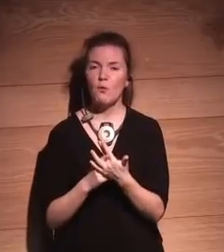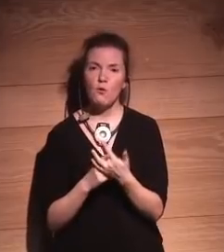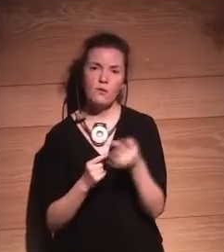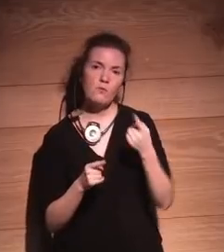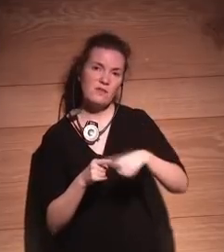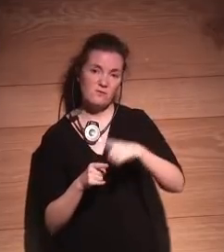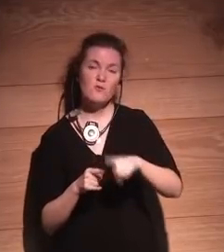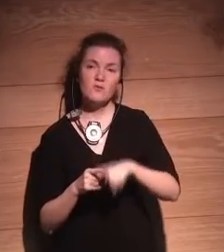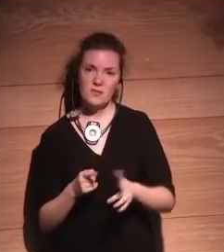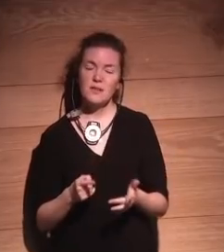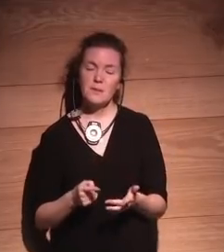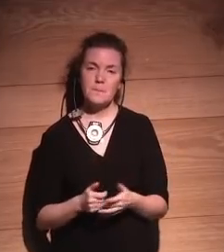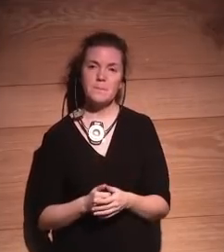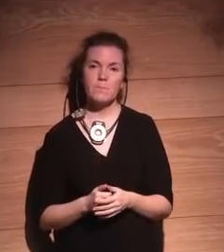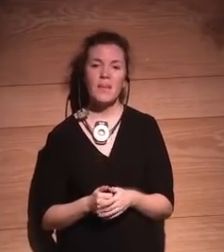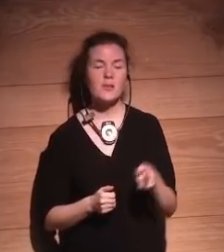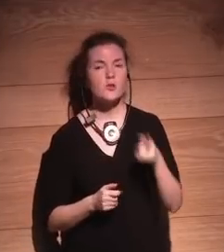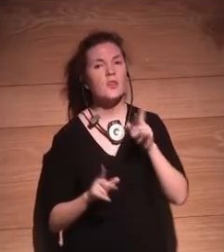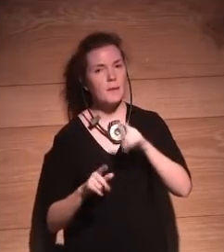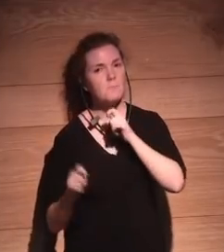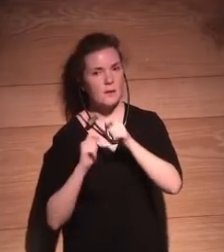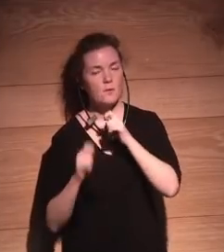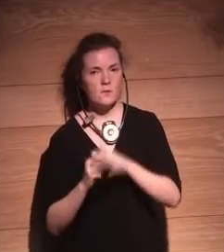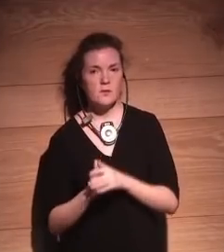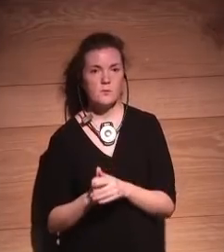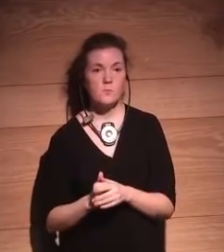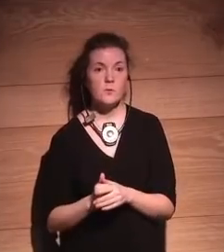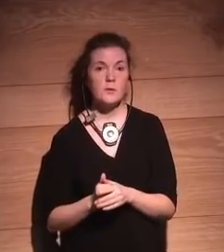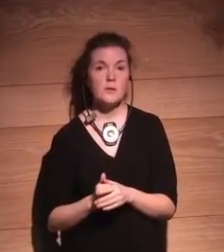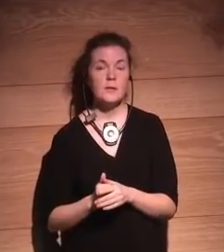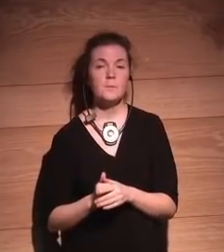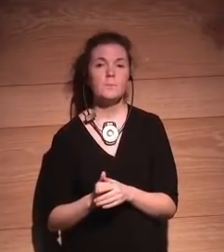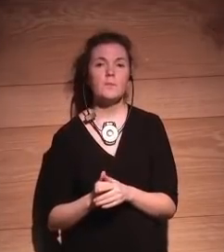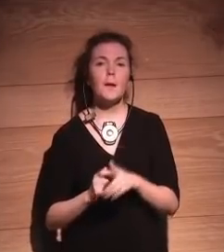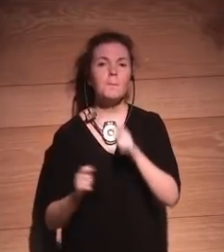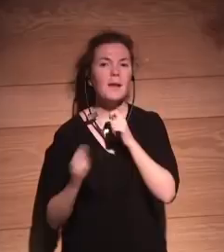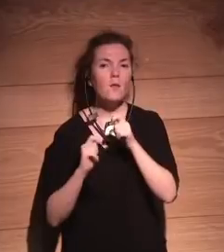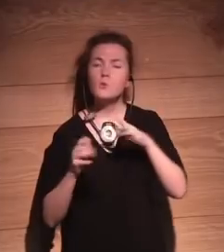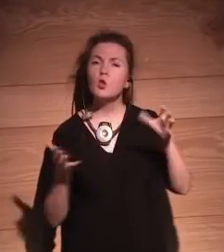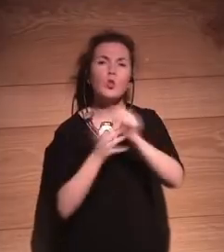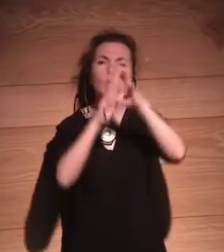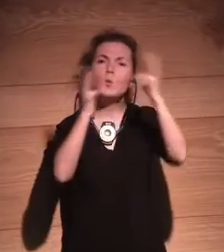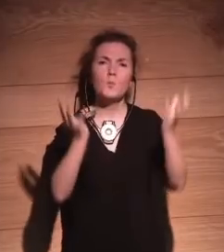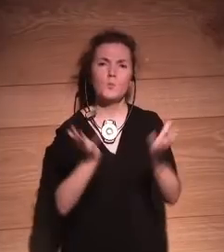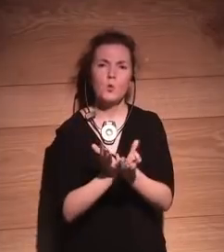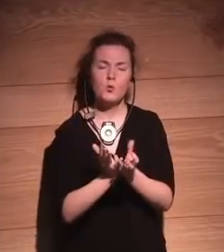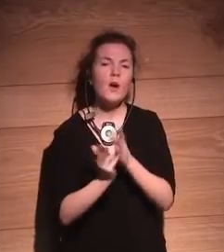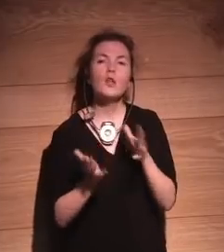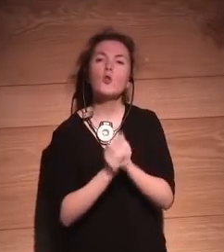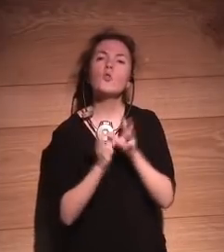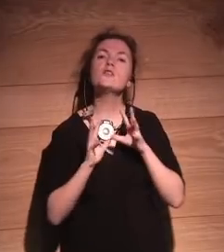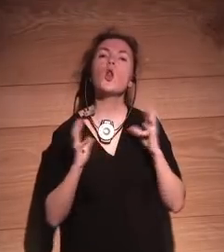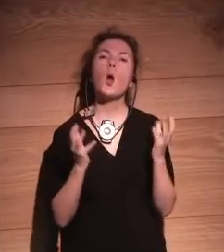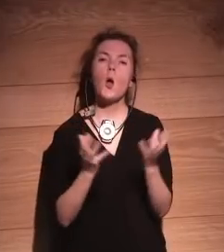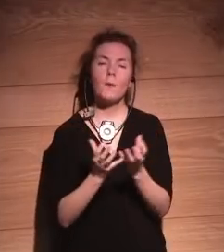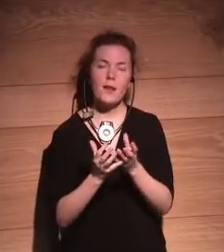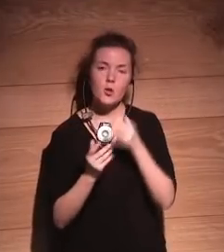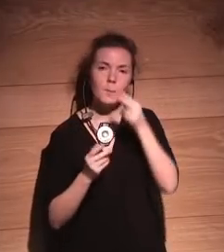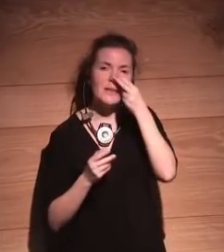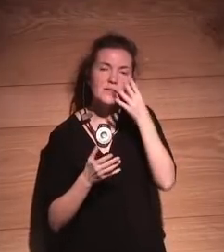cosas eso también es periodismo. Y si no se cuenta, el periodismo está en todo el mundo, y hoy día todo es global. O sea, a mí me interesa